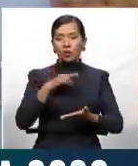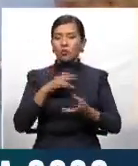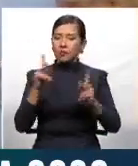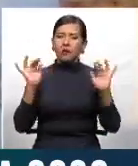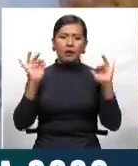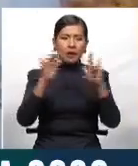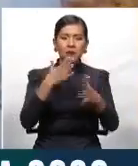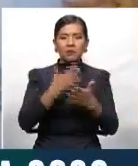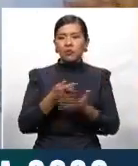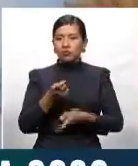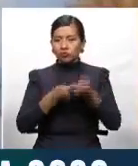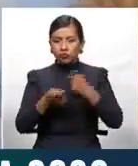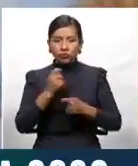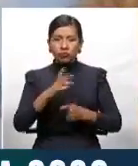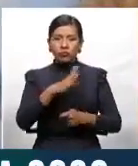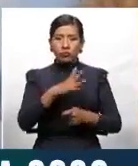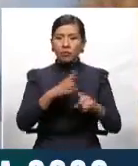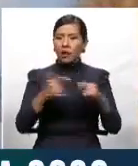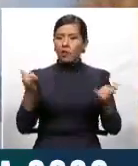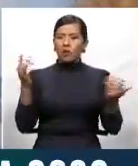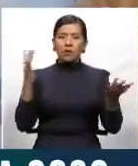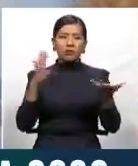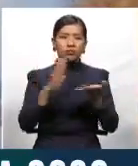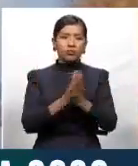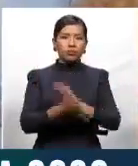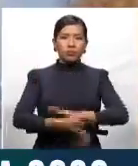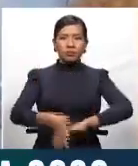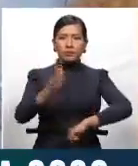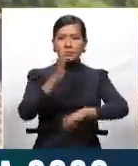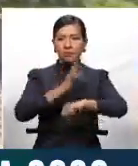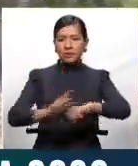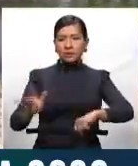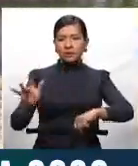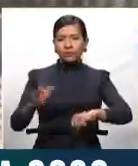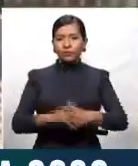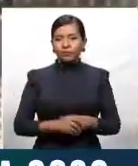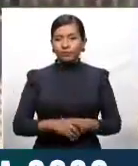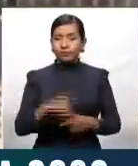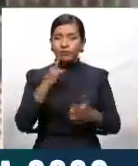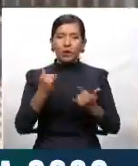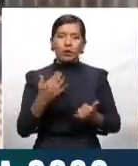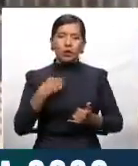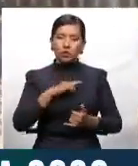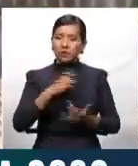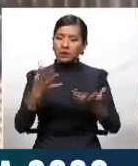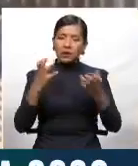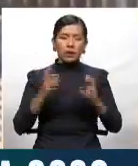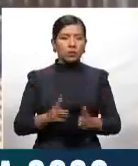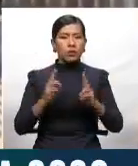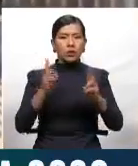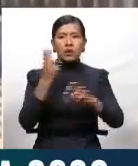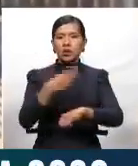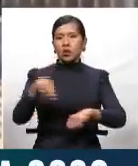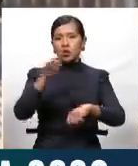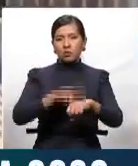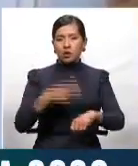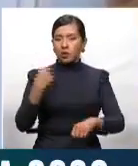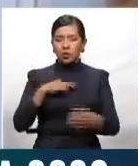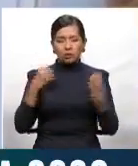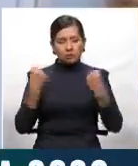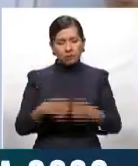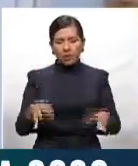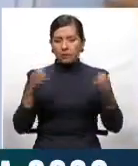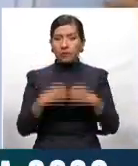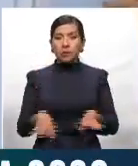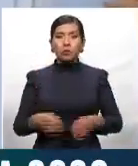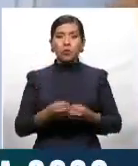gente. Ahora no hay, está bien vacío. Solo espero que se normalice porque perjudica harto